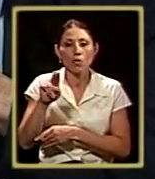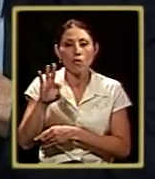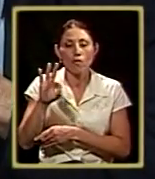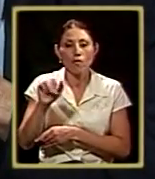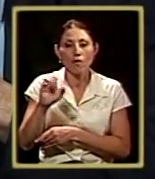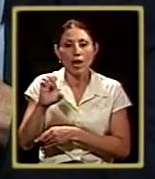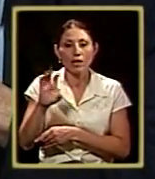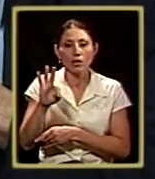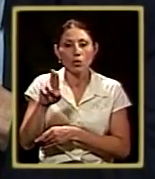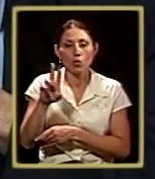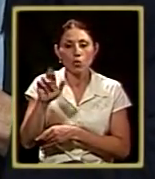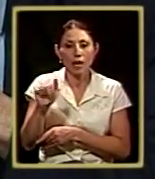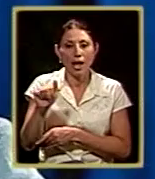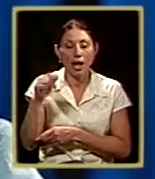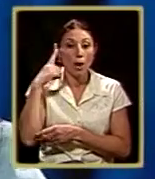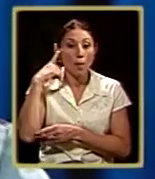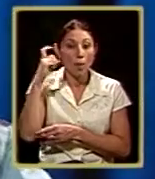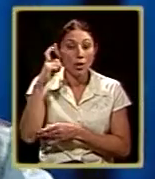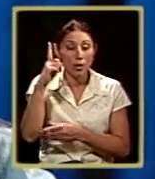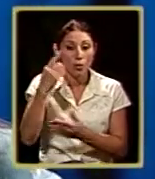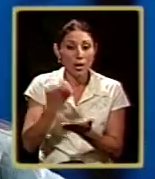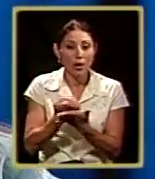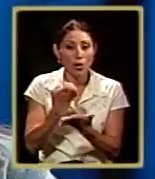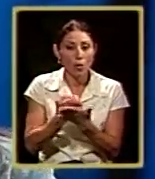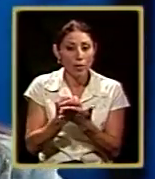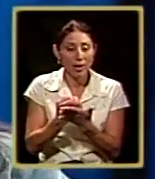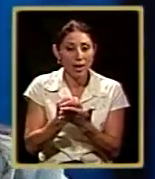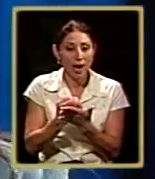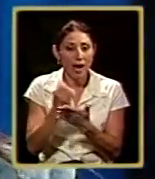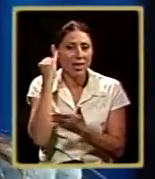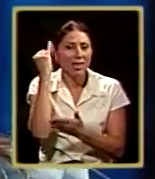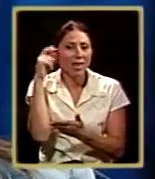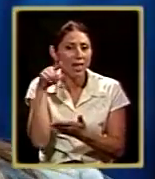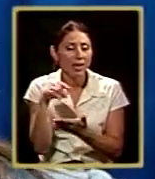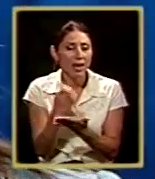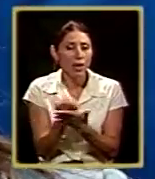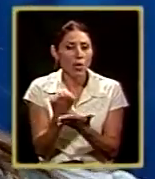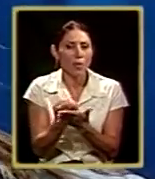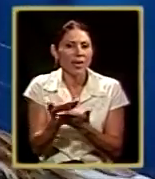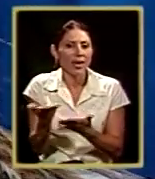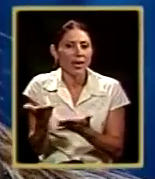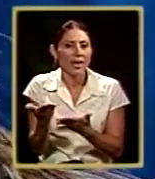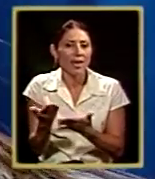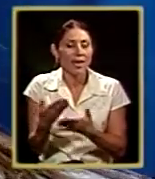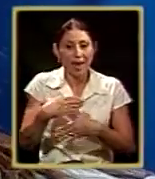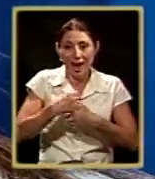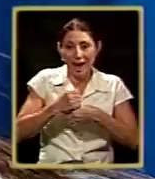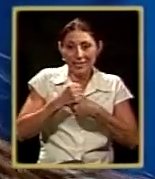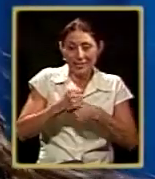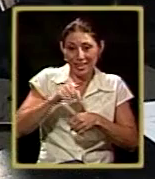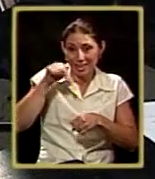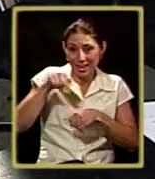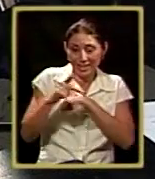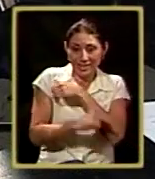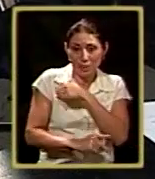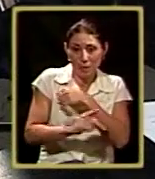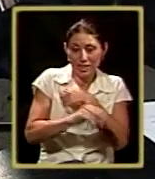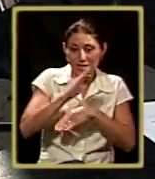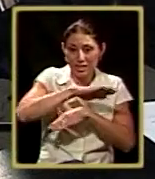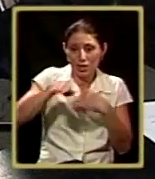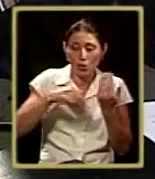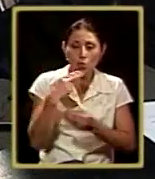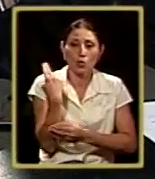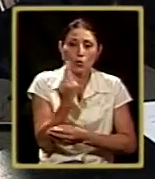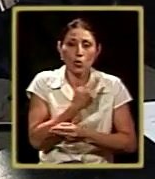economía, la idea de una economía es hacer que este barco en el que todos vamos